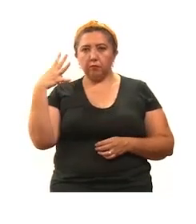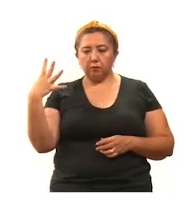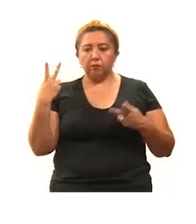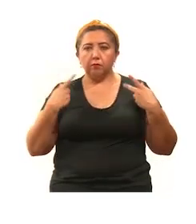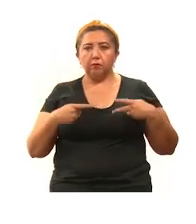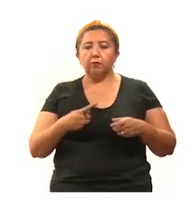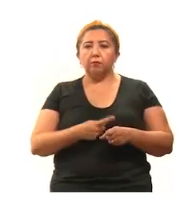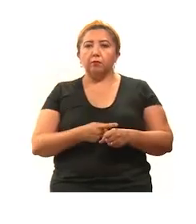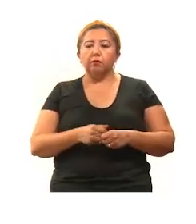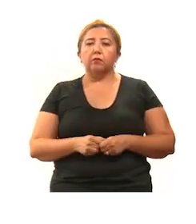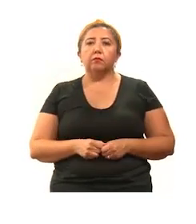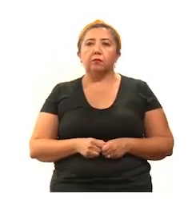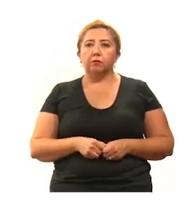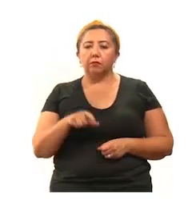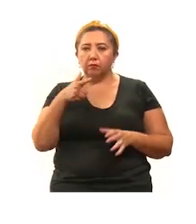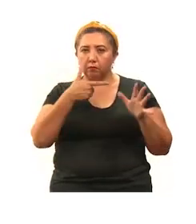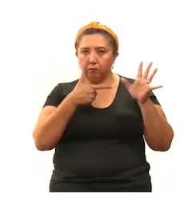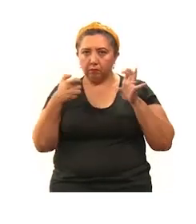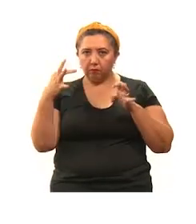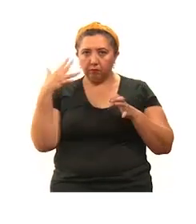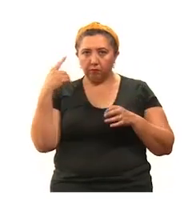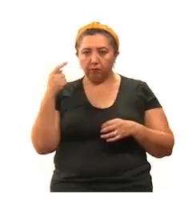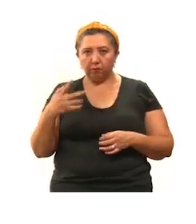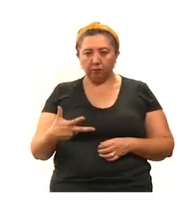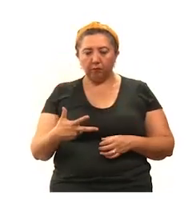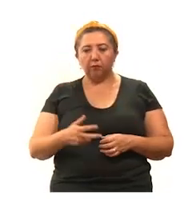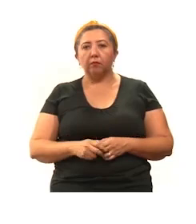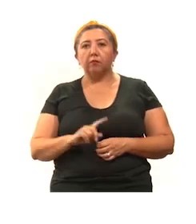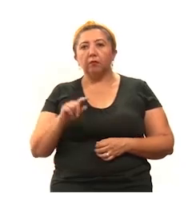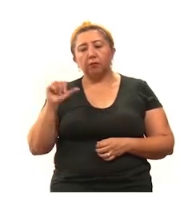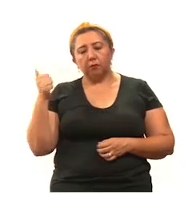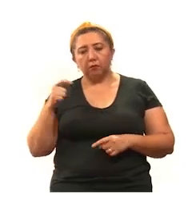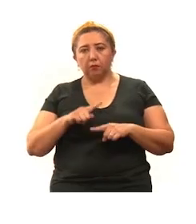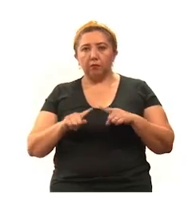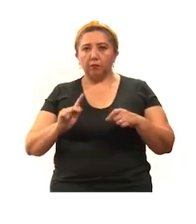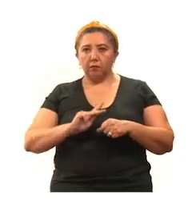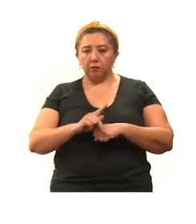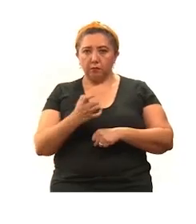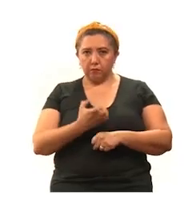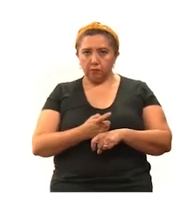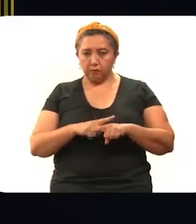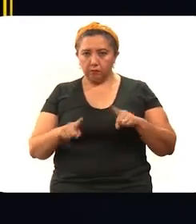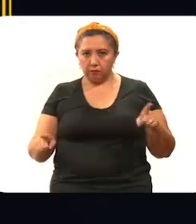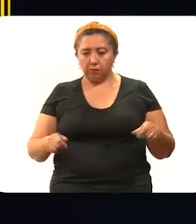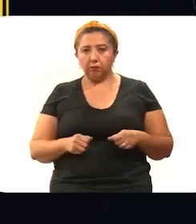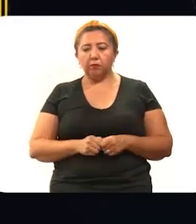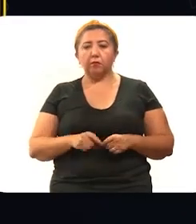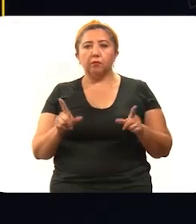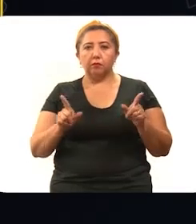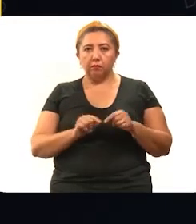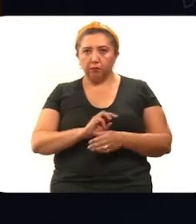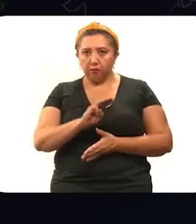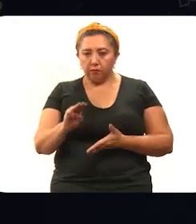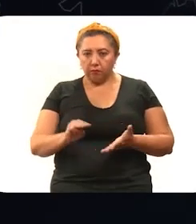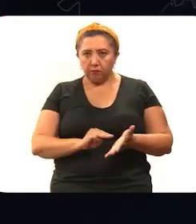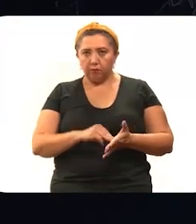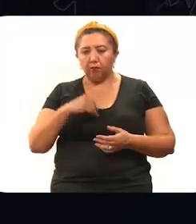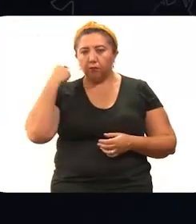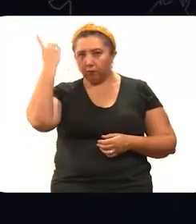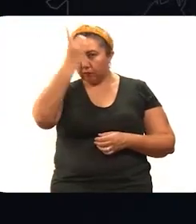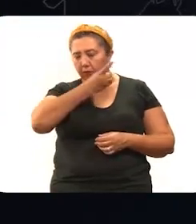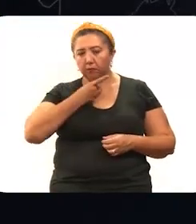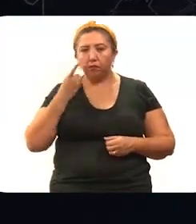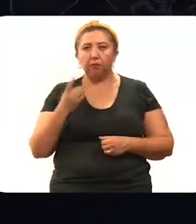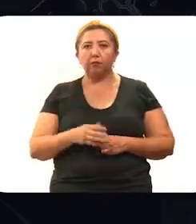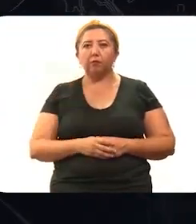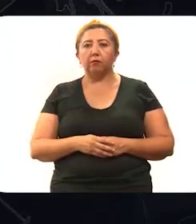108.474 casos positivos, 758 son de otro país u otro estado. Específicamente, en Mérida se